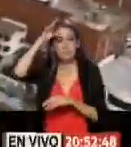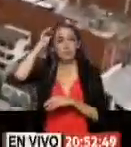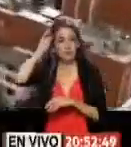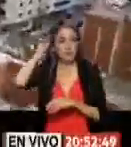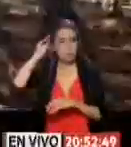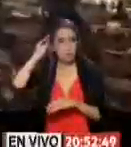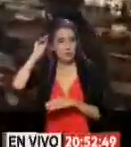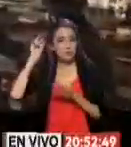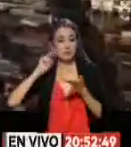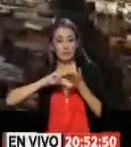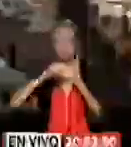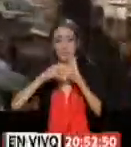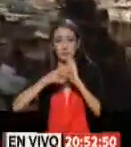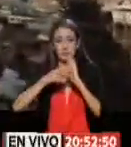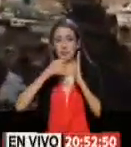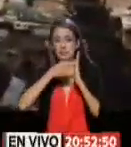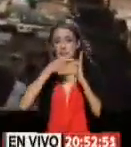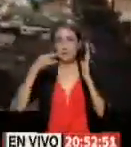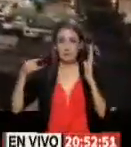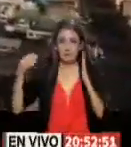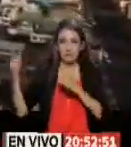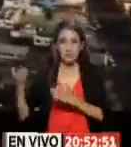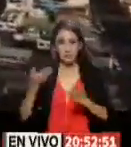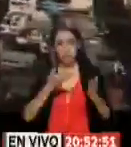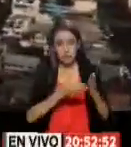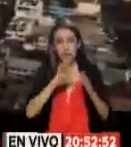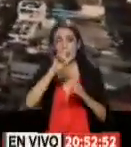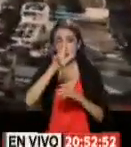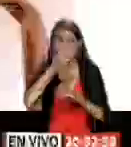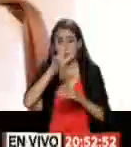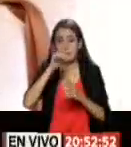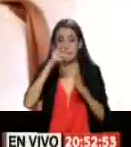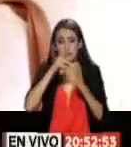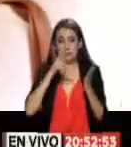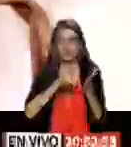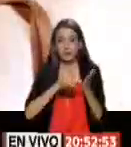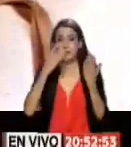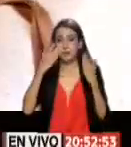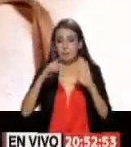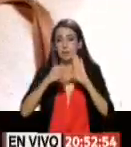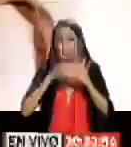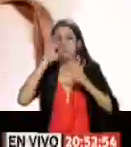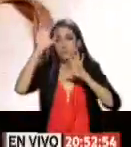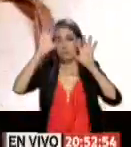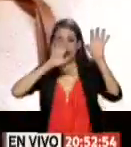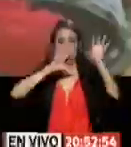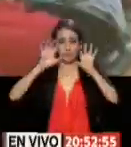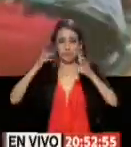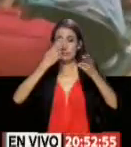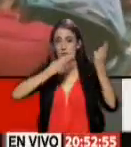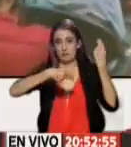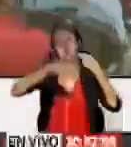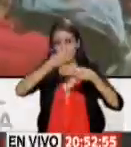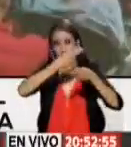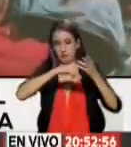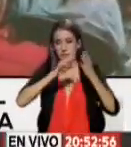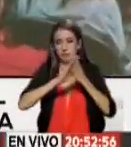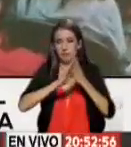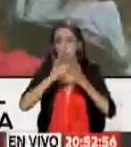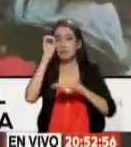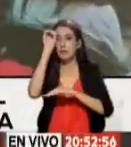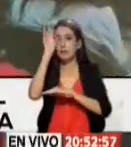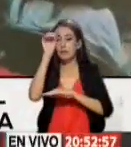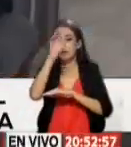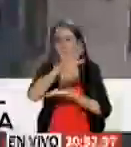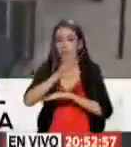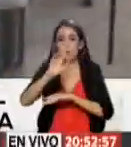ciencia, innovación y el emprendimiento en el Ecuador. Tres eventos así lo definían: la Feria Municipal para Emprendedores, la Conferencia Científica